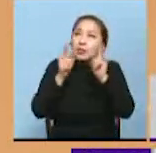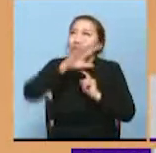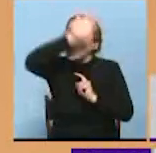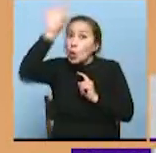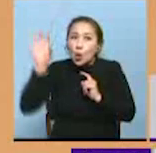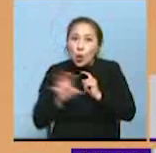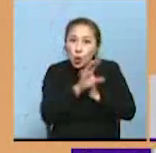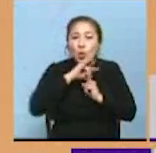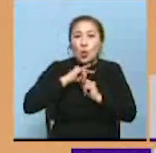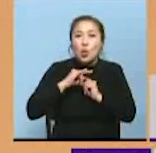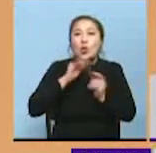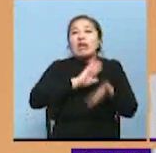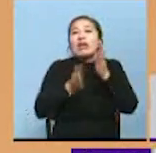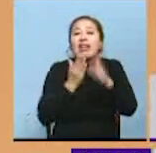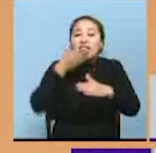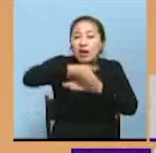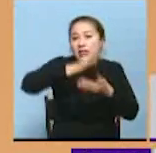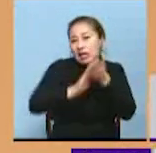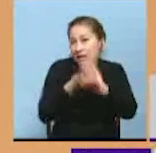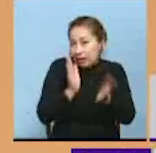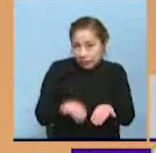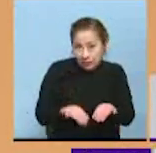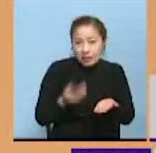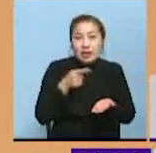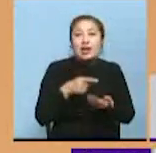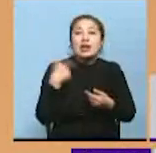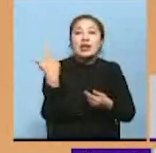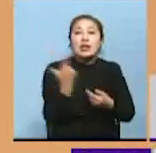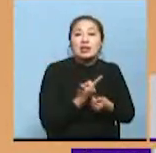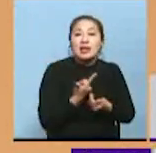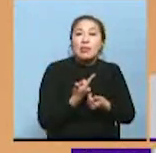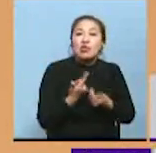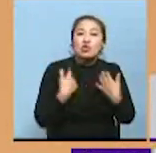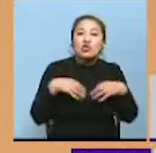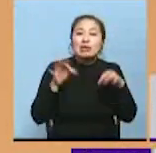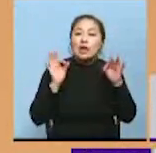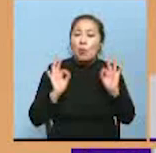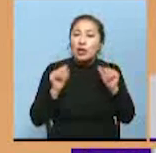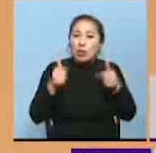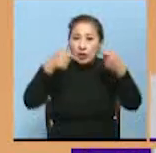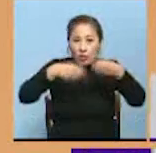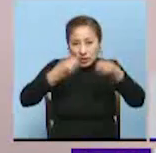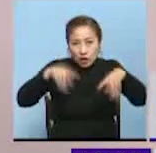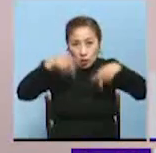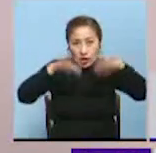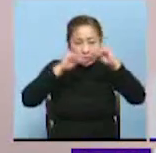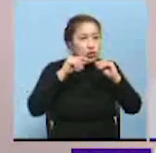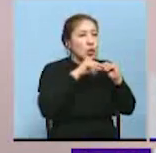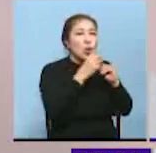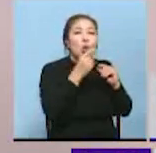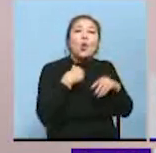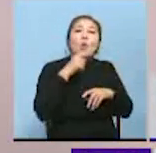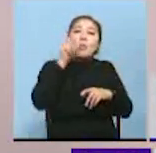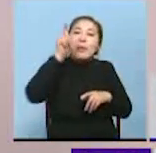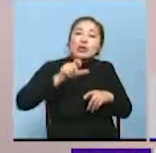también. Entrada libre y gratuita, así que bueno, estamos ahí ya listos para largar esta noche. ¿Algún número para anunciar